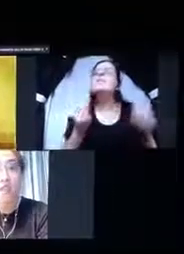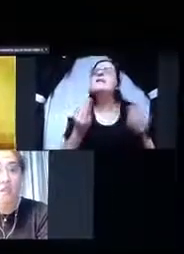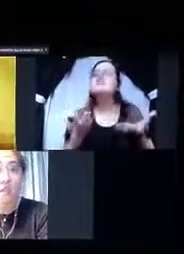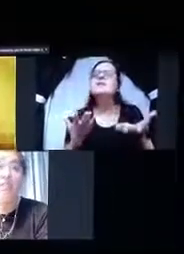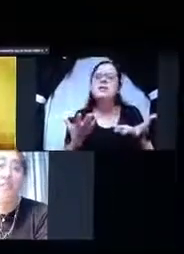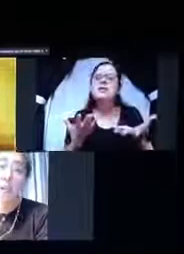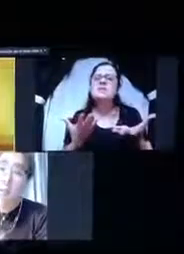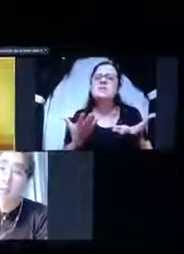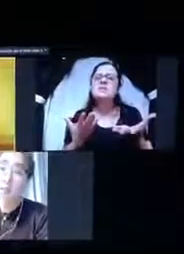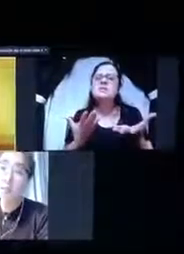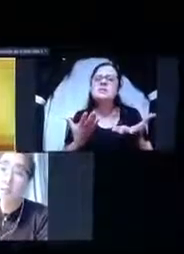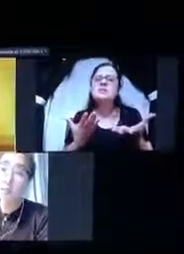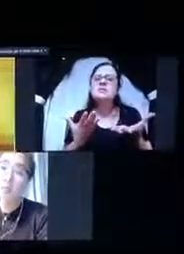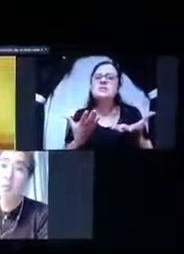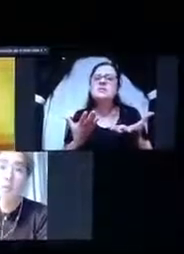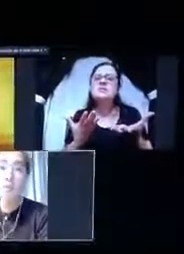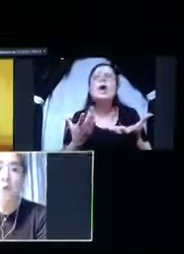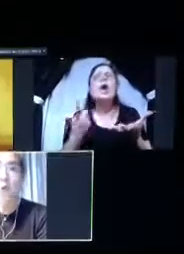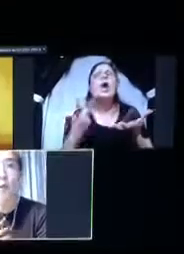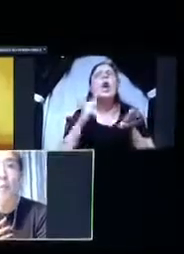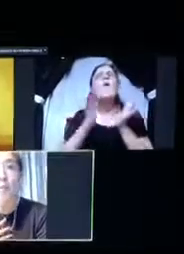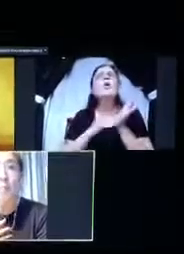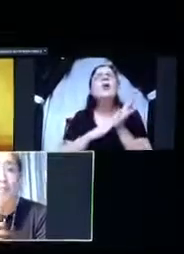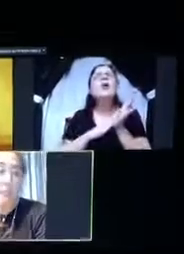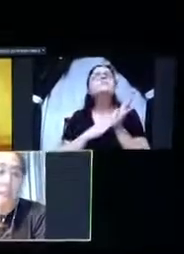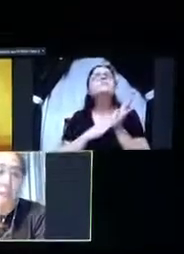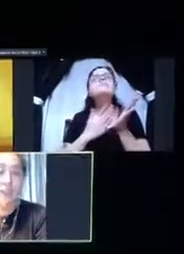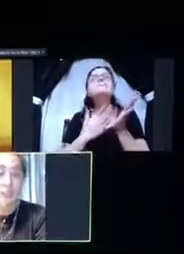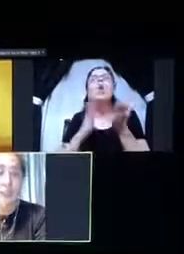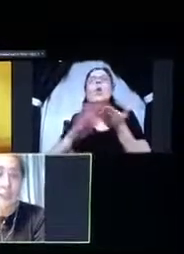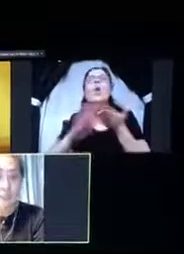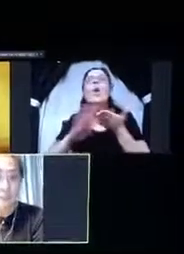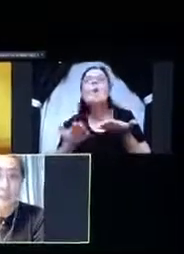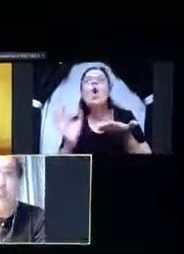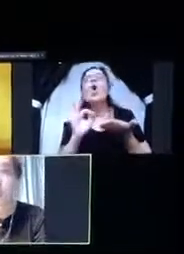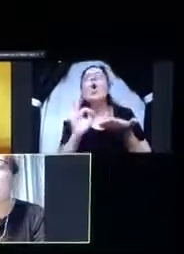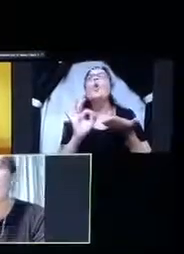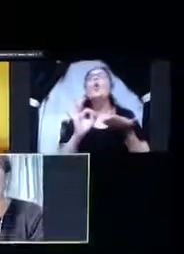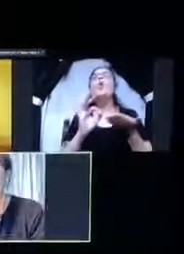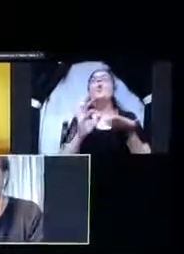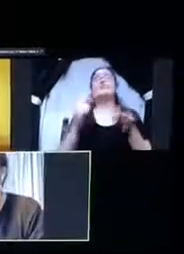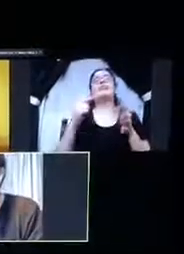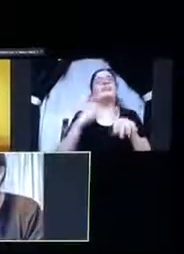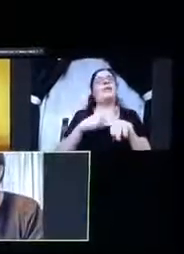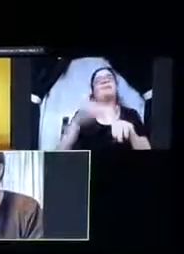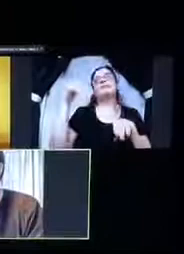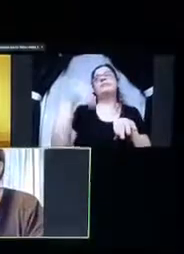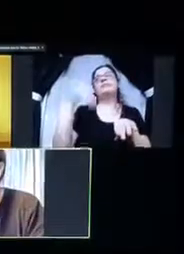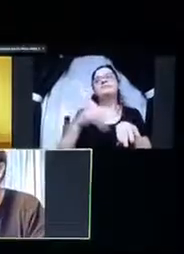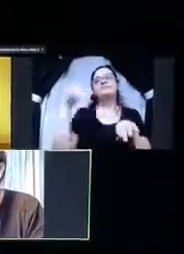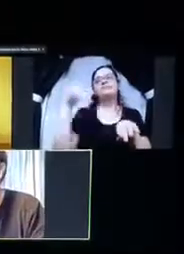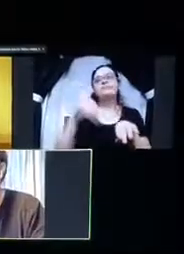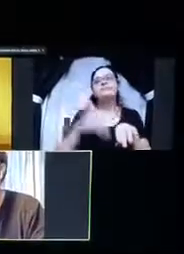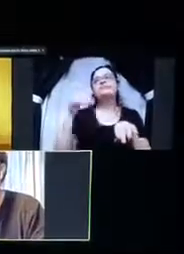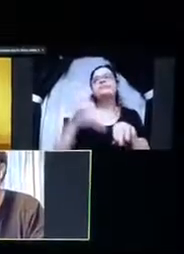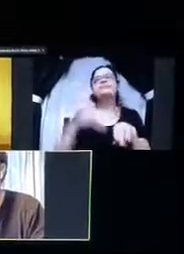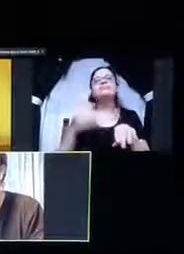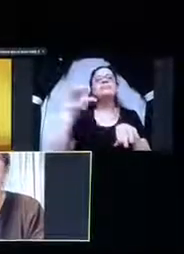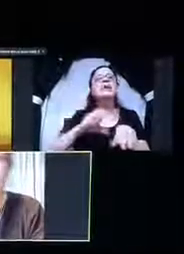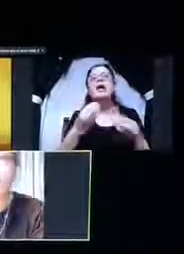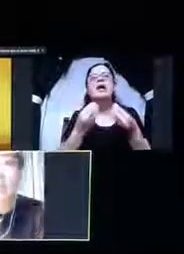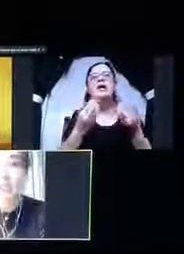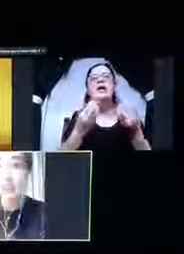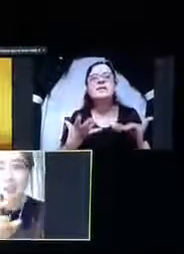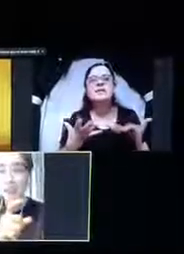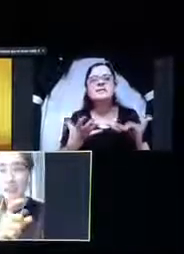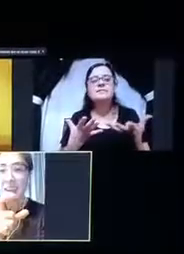funciona? ¿Es hora de probar otra cosa o es porque yo me estoy impacientando y realmente va a tardar más, ¿no? Sí. Así que, bien. Tenemos un montón de preguntas más, Georgie.